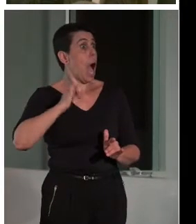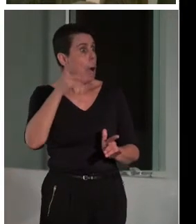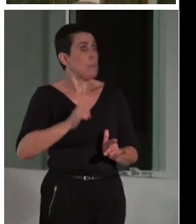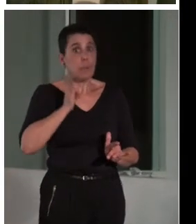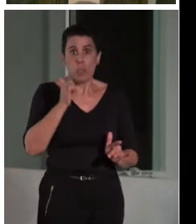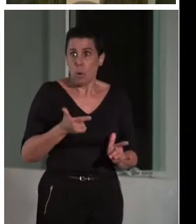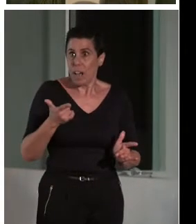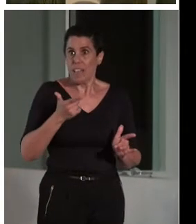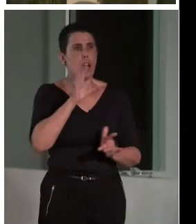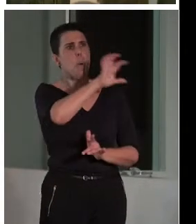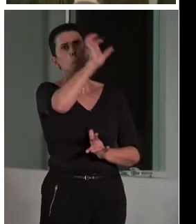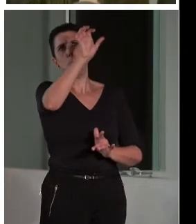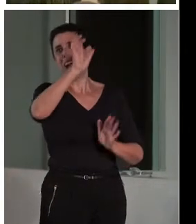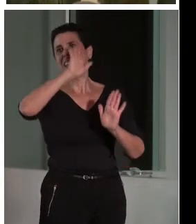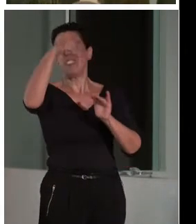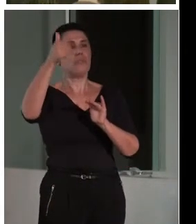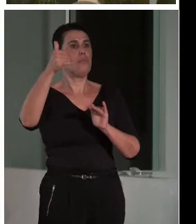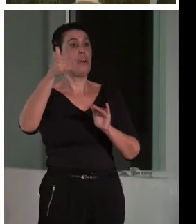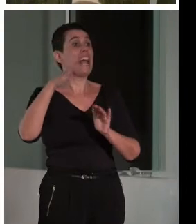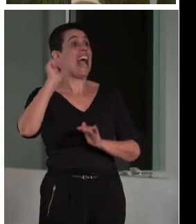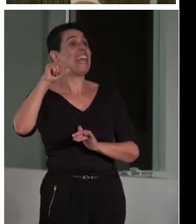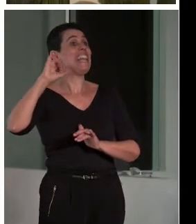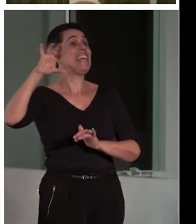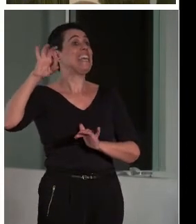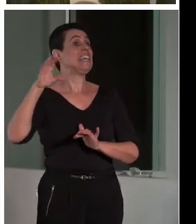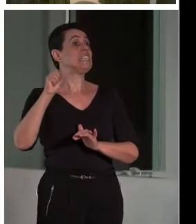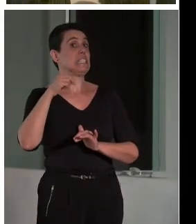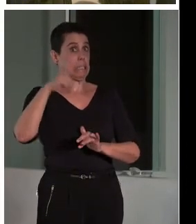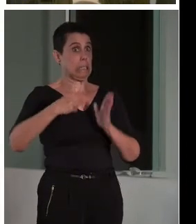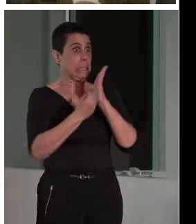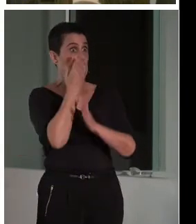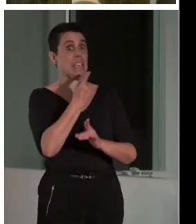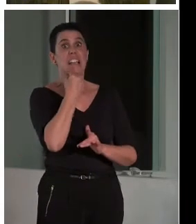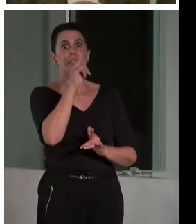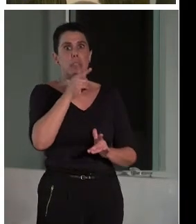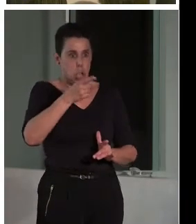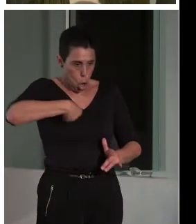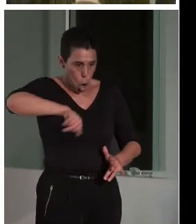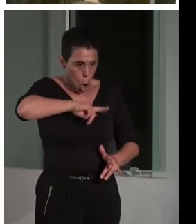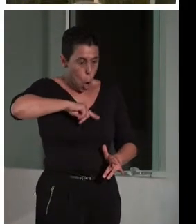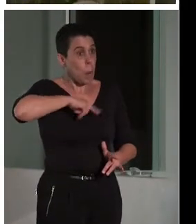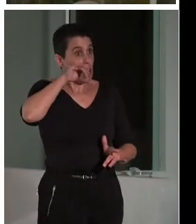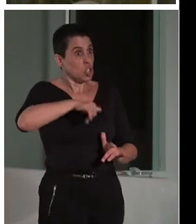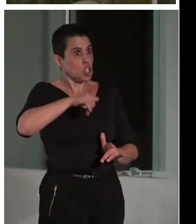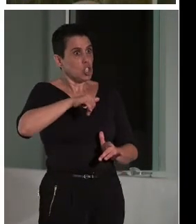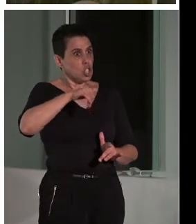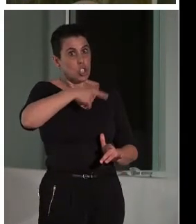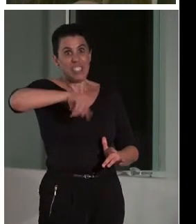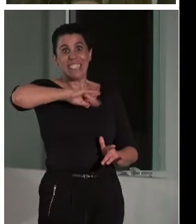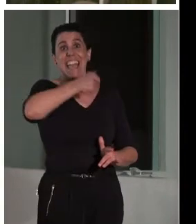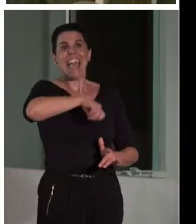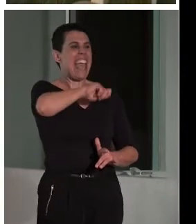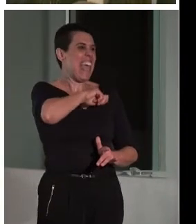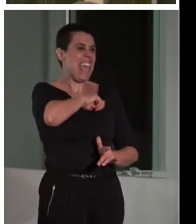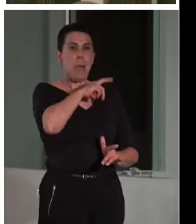países y ya sabéis y elisa lo vuelto a poner esta mañana que seguimos siendo con diferencia la zona del mundo con más sitios patrimonio mundial con lo